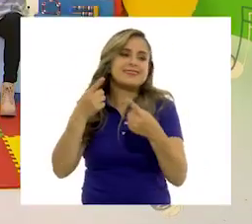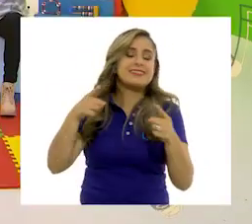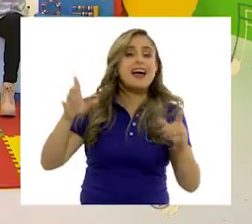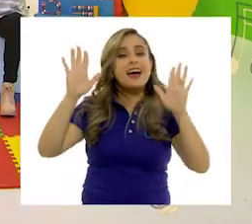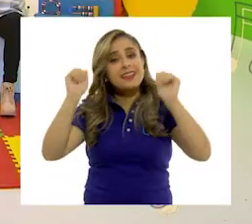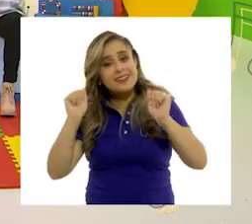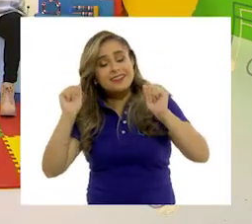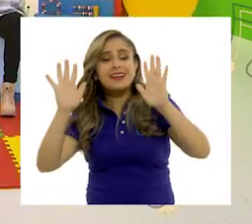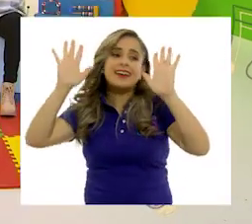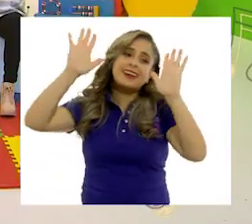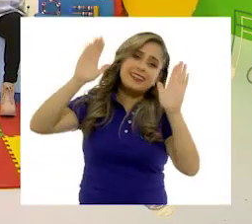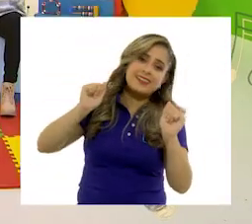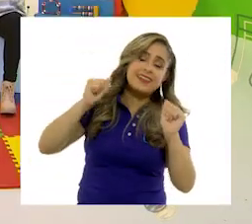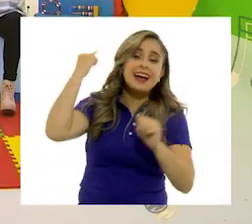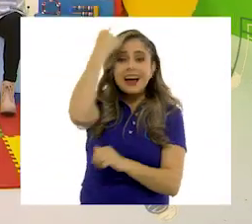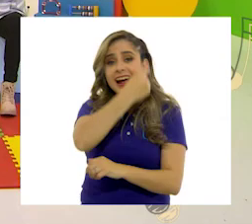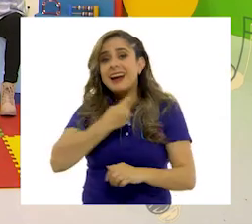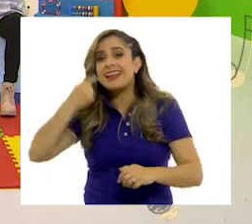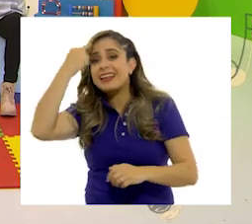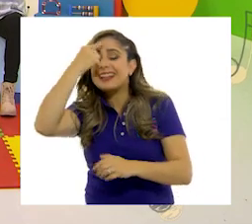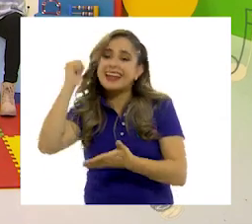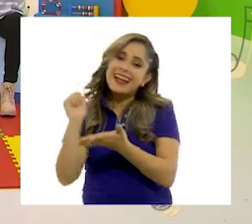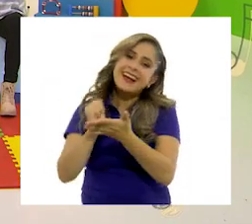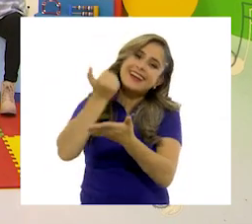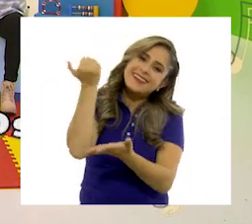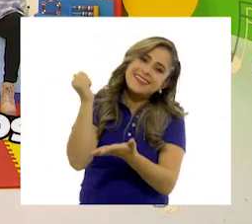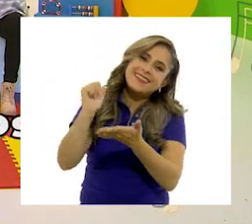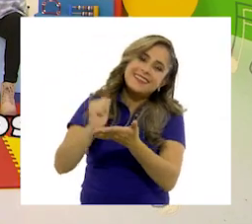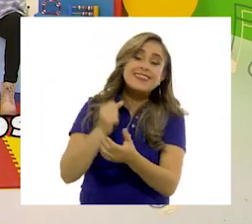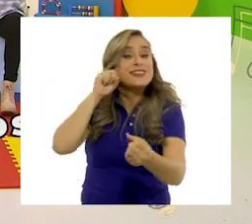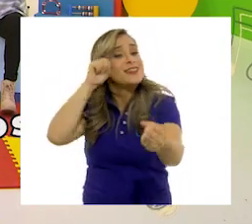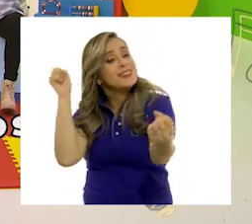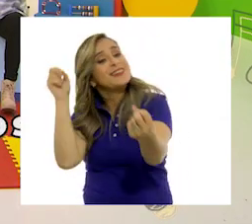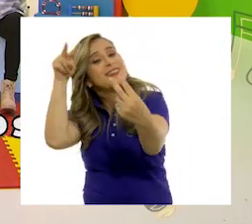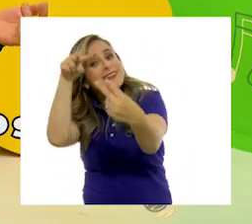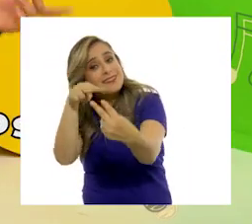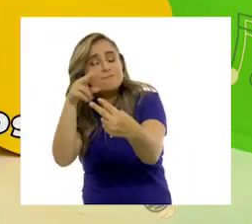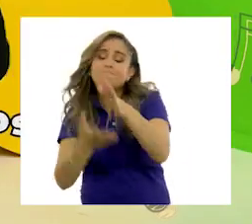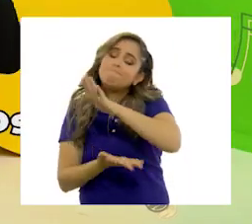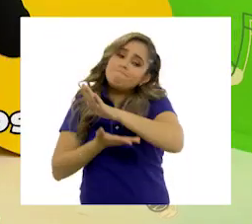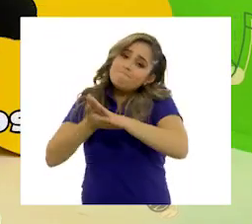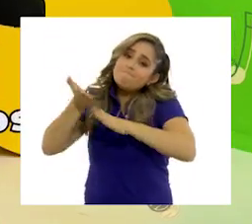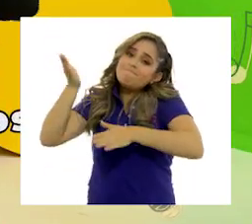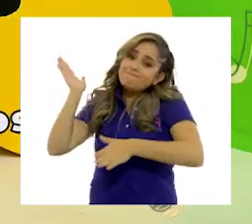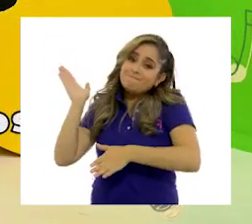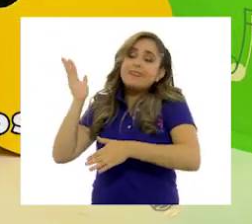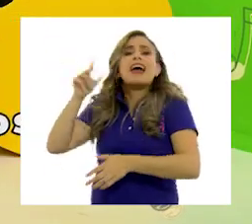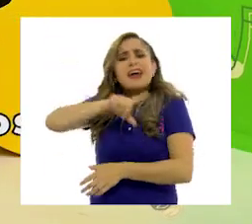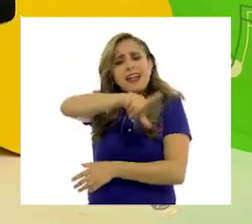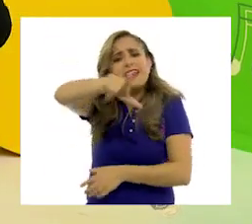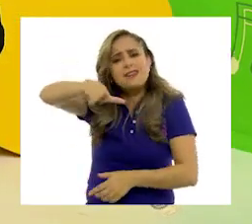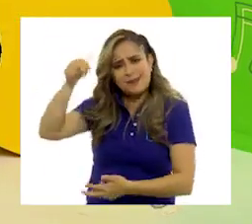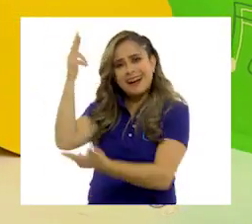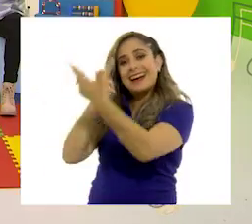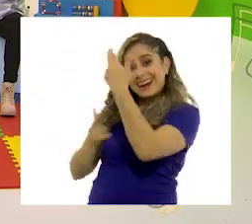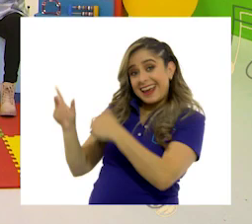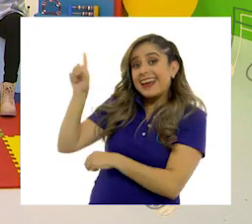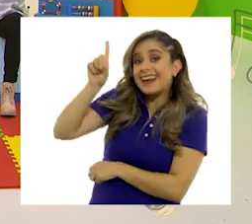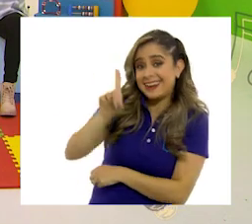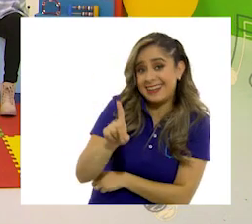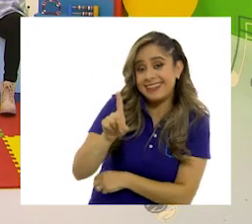Adiós, adiós, carita de arroz. Nos vemos, nos vamos, pero regresamos.